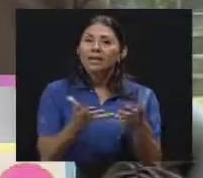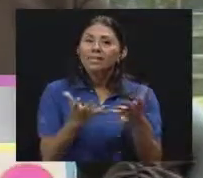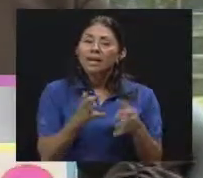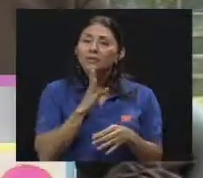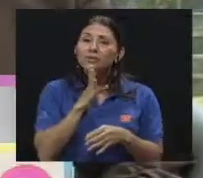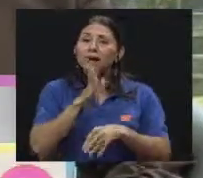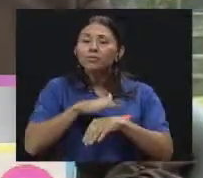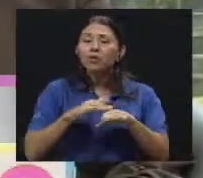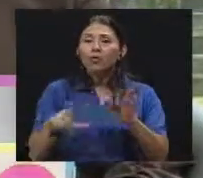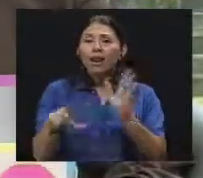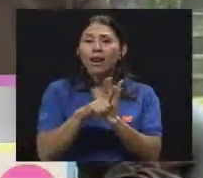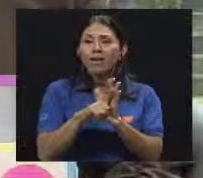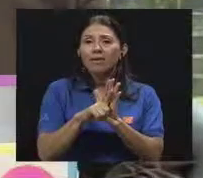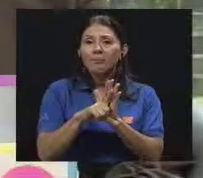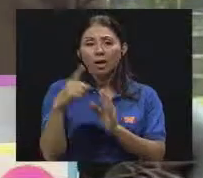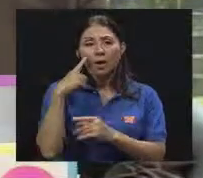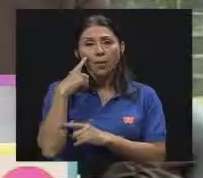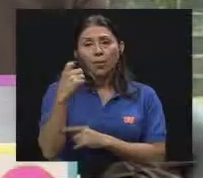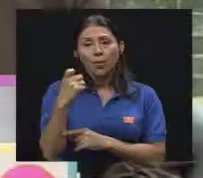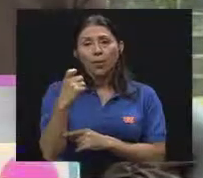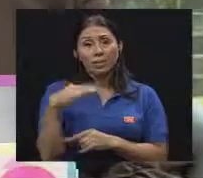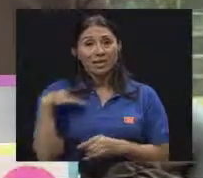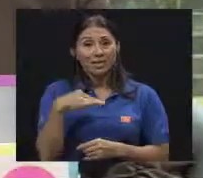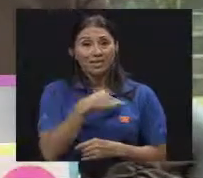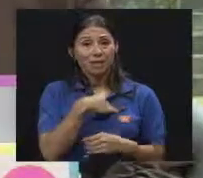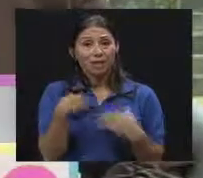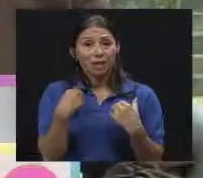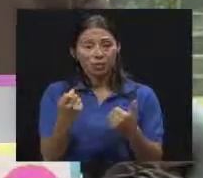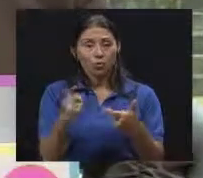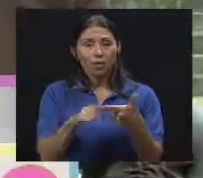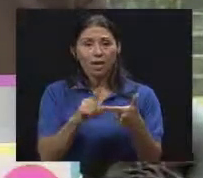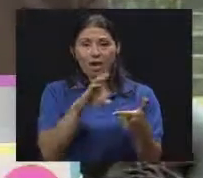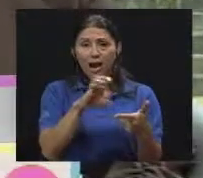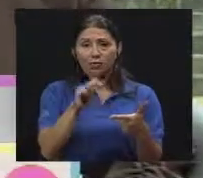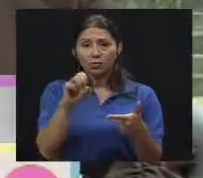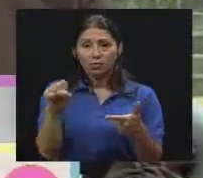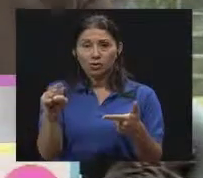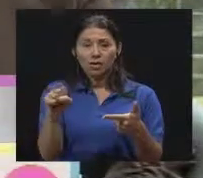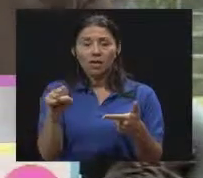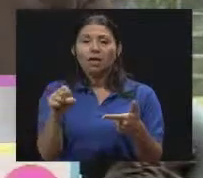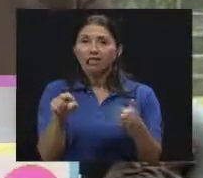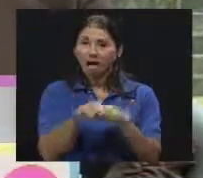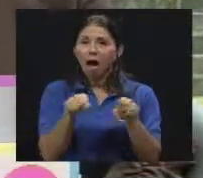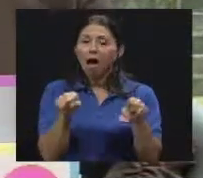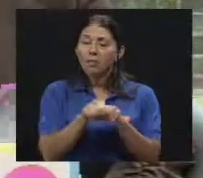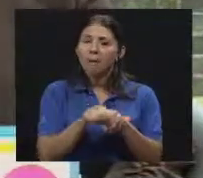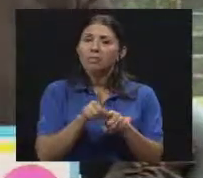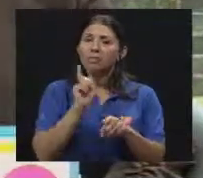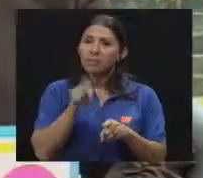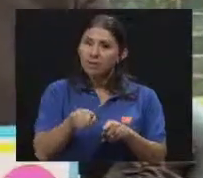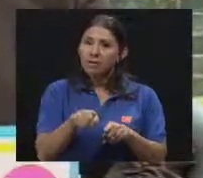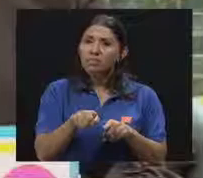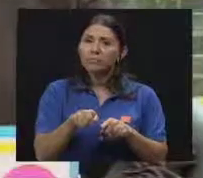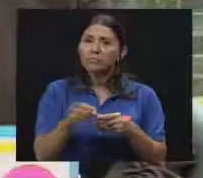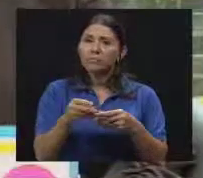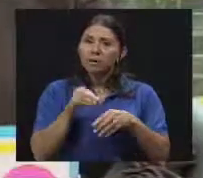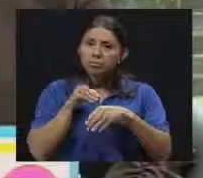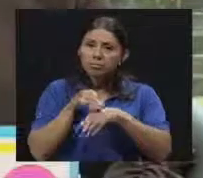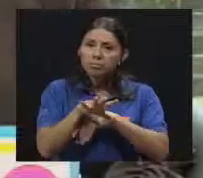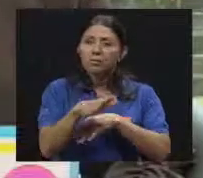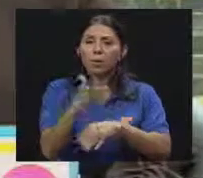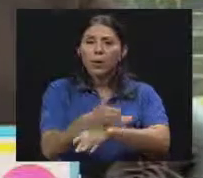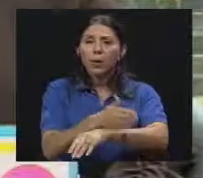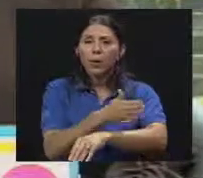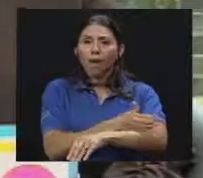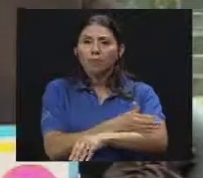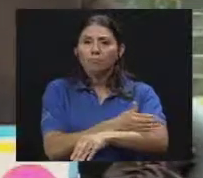también de esta ley integral, ¿verdad? Porque el Ministerio de Salud, la Caja Costarricense del Seguro Social, también tiene que tener cierta uh-huh. incidencia, ¿verdad?, en mejorar